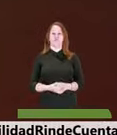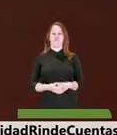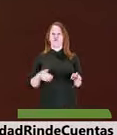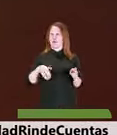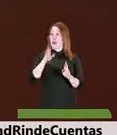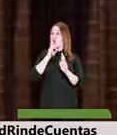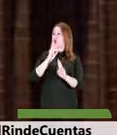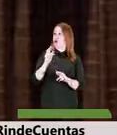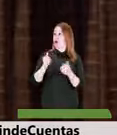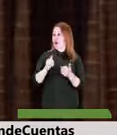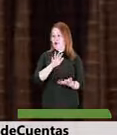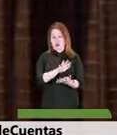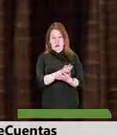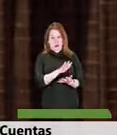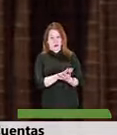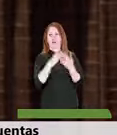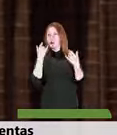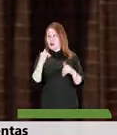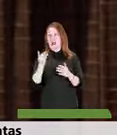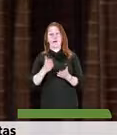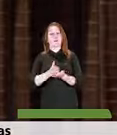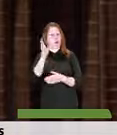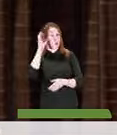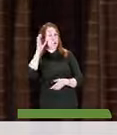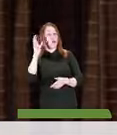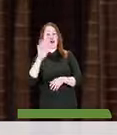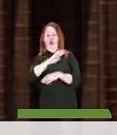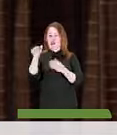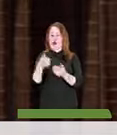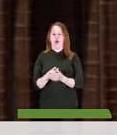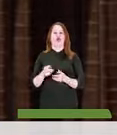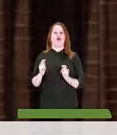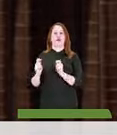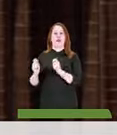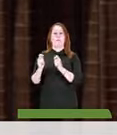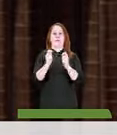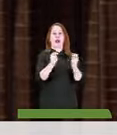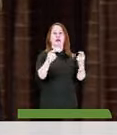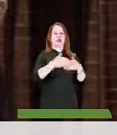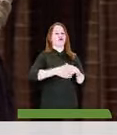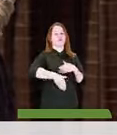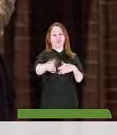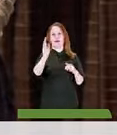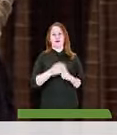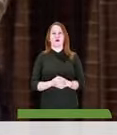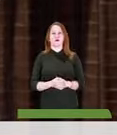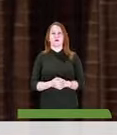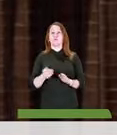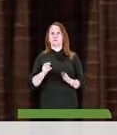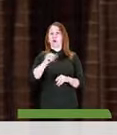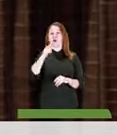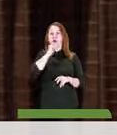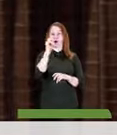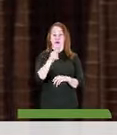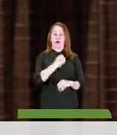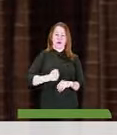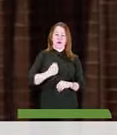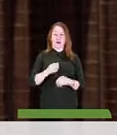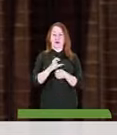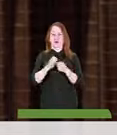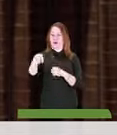es básicamente tranquilidad porque están dando y ya todo está adjudicado y andando. Vamos entonces con la siguiente pregunta, por favor, ciudadana.